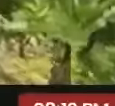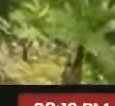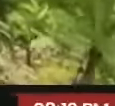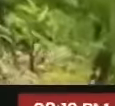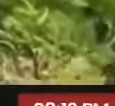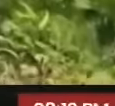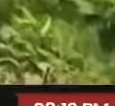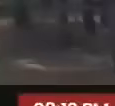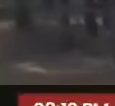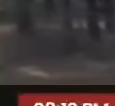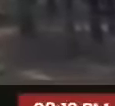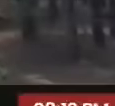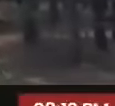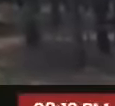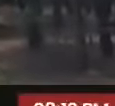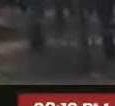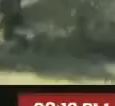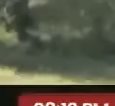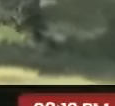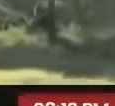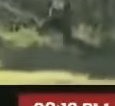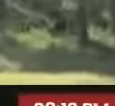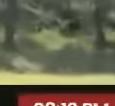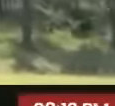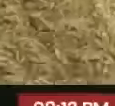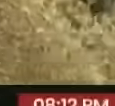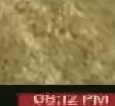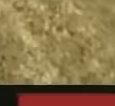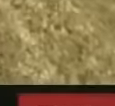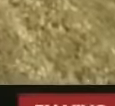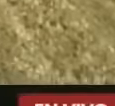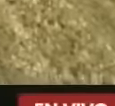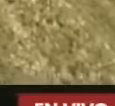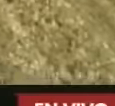también se desarrolla la agricultura y la actividad forestal.